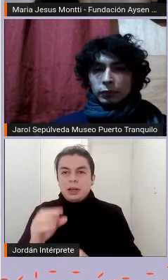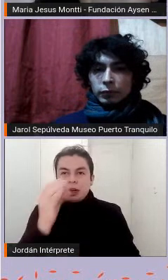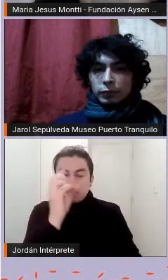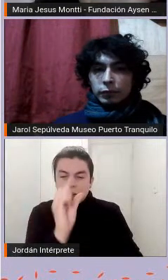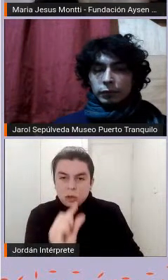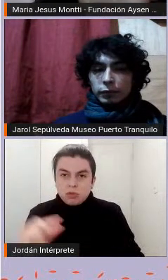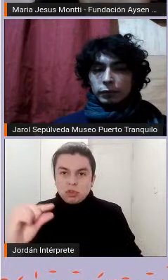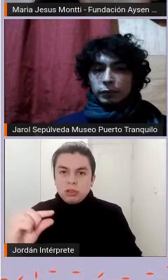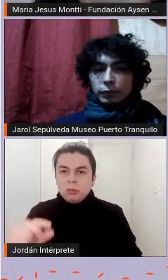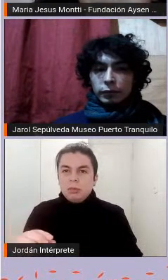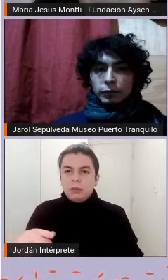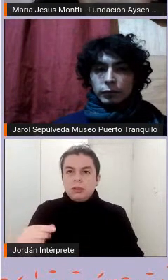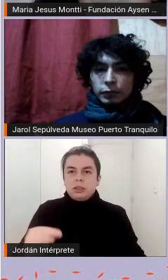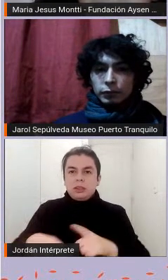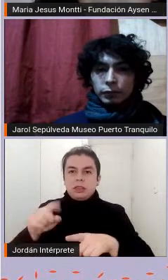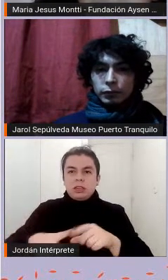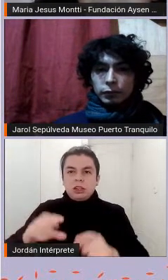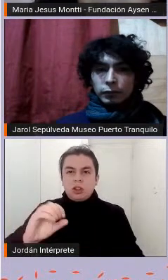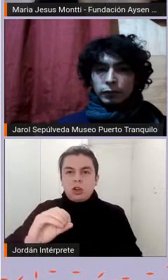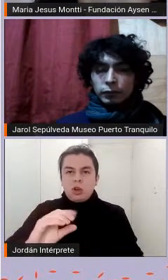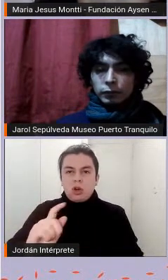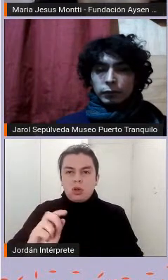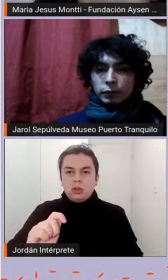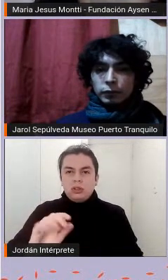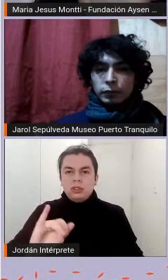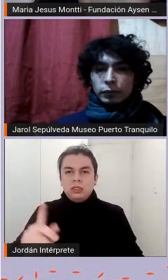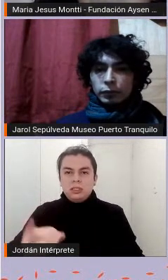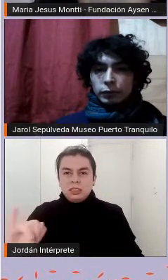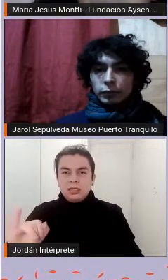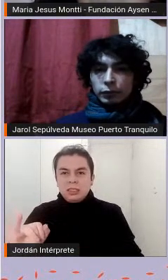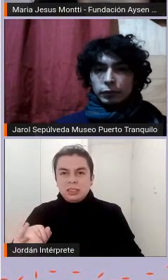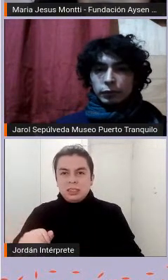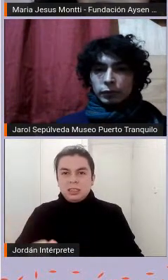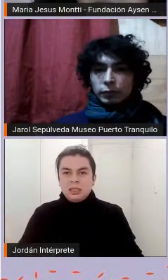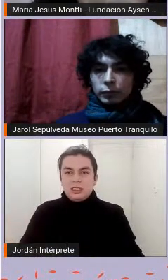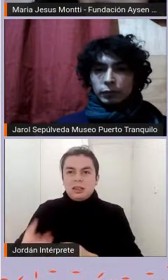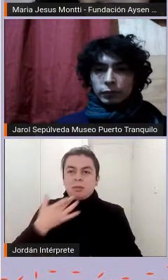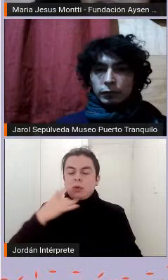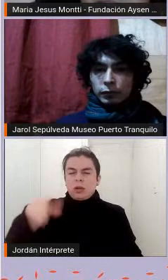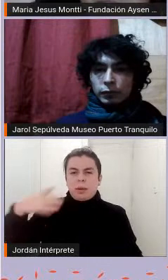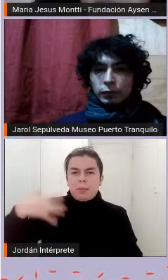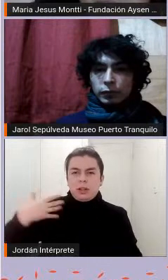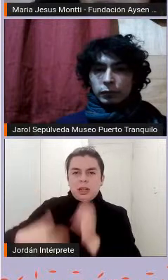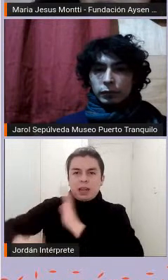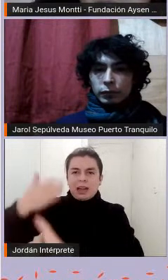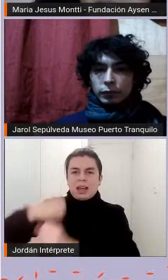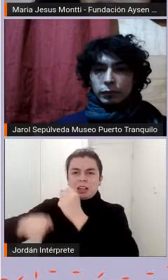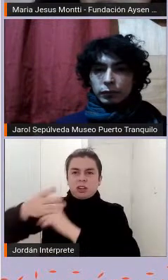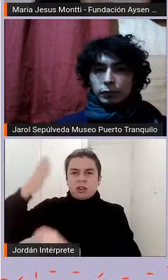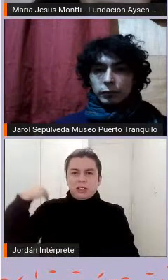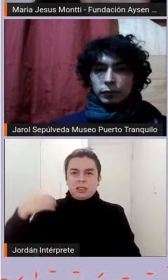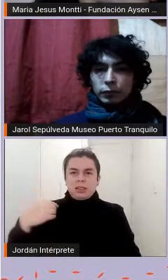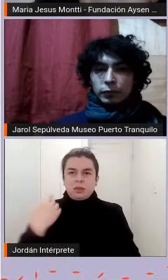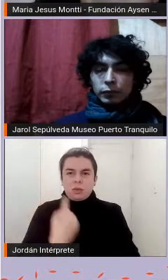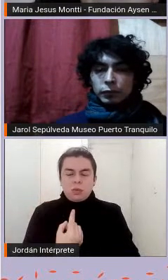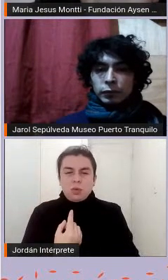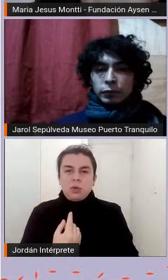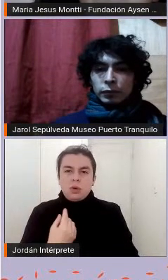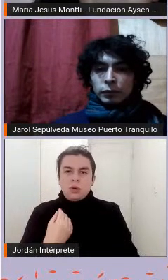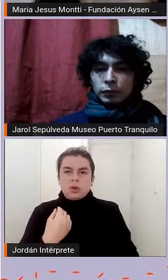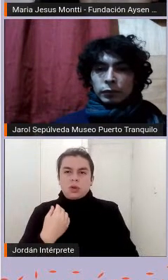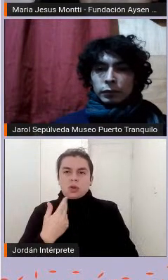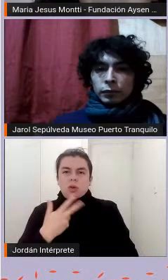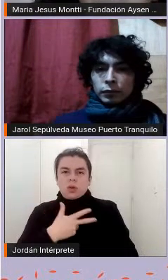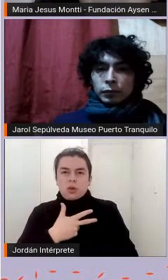emblemático, donde en los años 30 el presidente Alessandri quiso abrir un canal parecido a lo que era el Canal de Panamá, pero